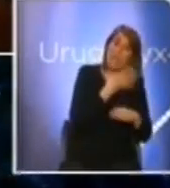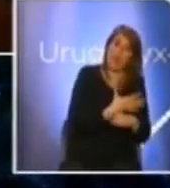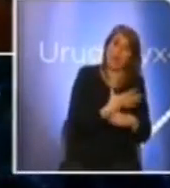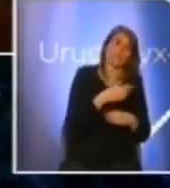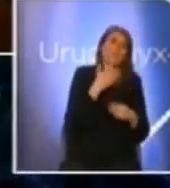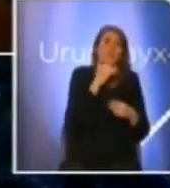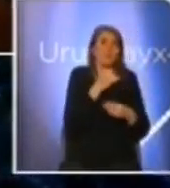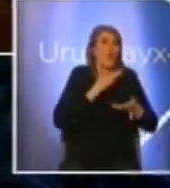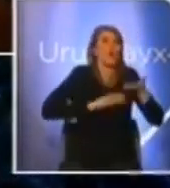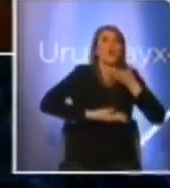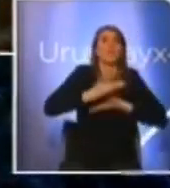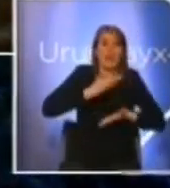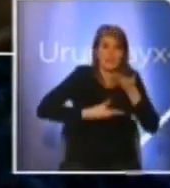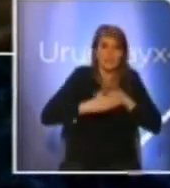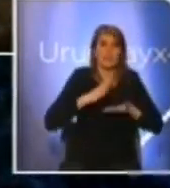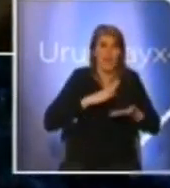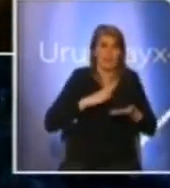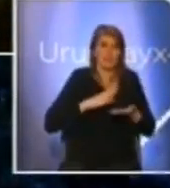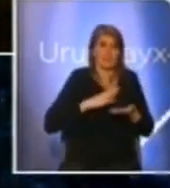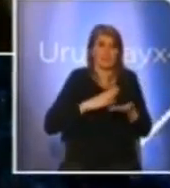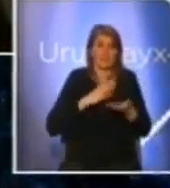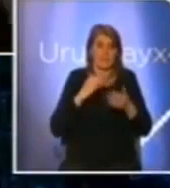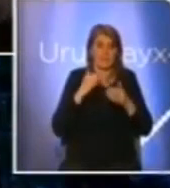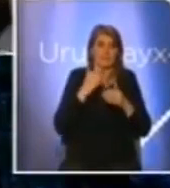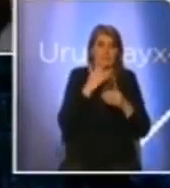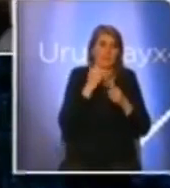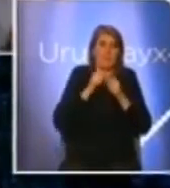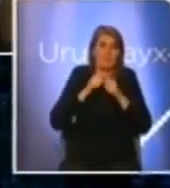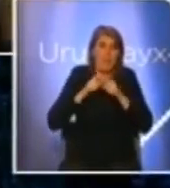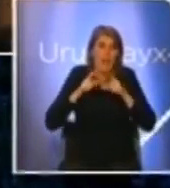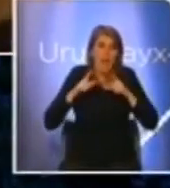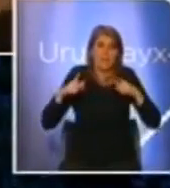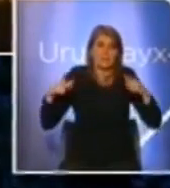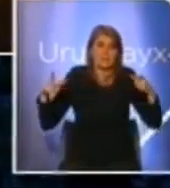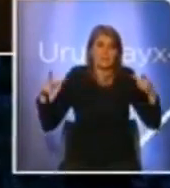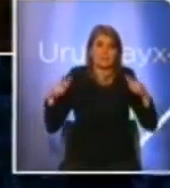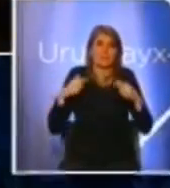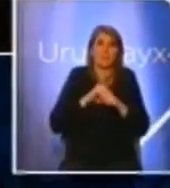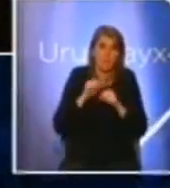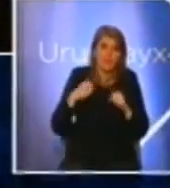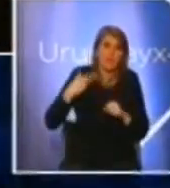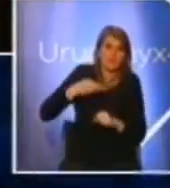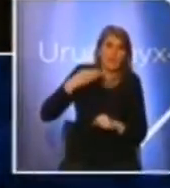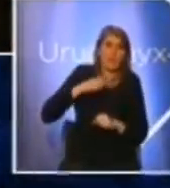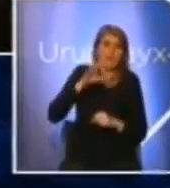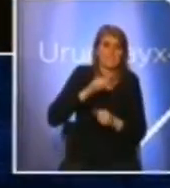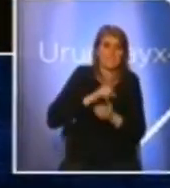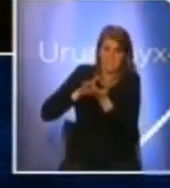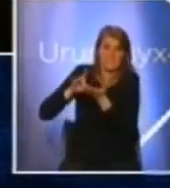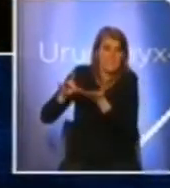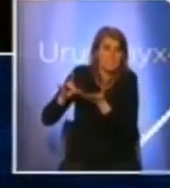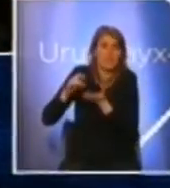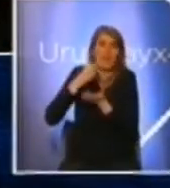del compartir, es decir, en la medida que aumentan nuevas formas de acceso a bienes y servicios a través